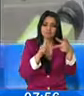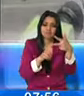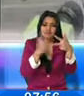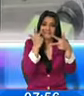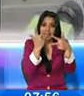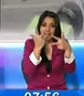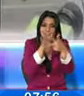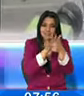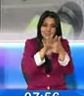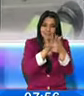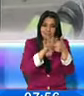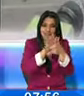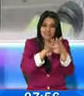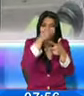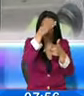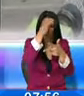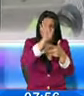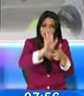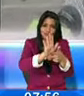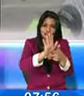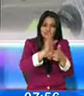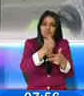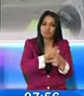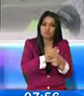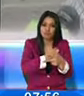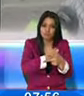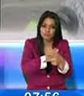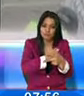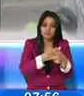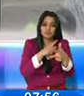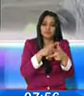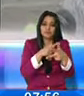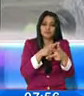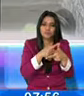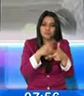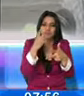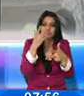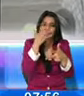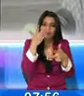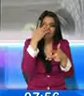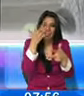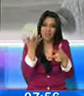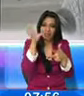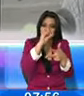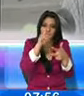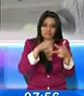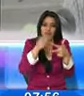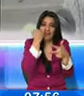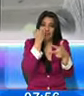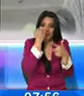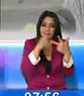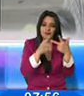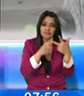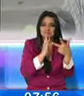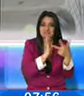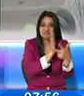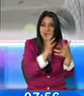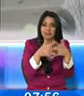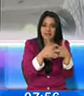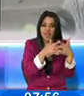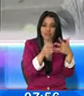resultado de una mezcla cultural entre lo africano, lo indígena, americano y